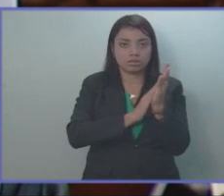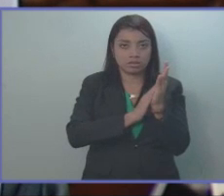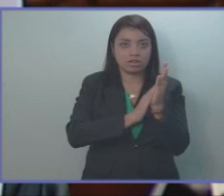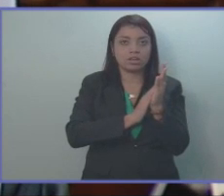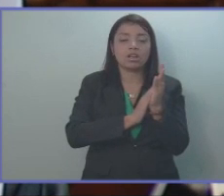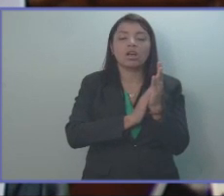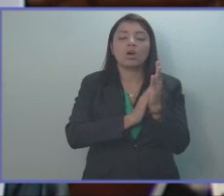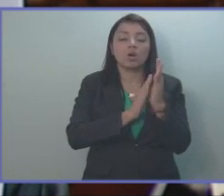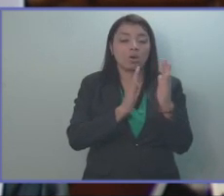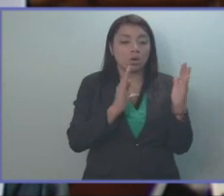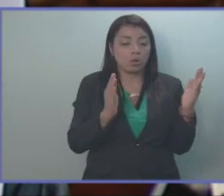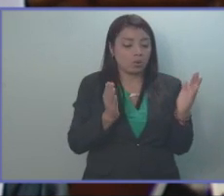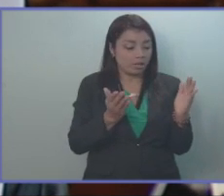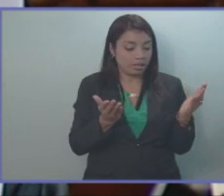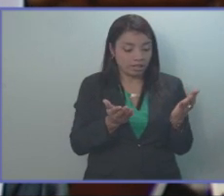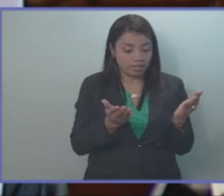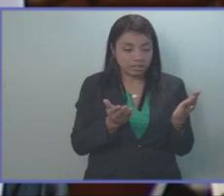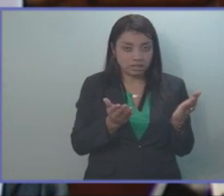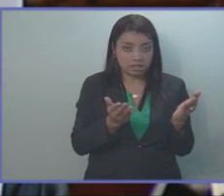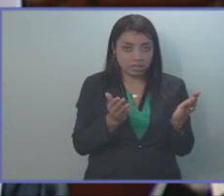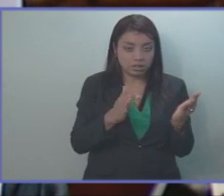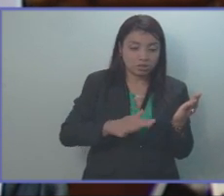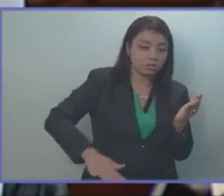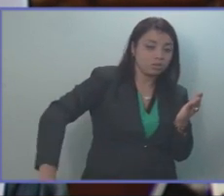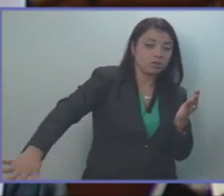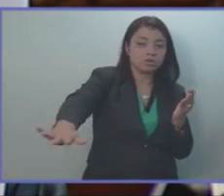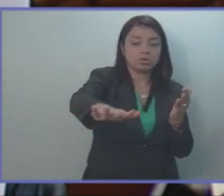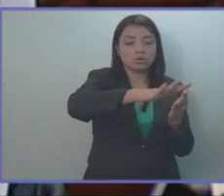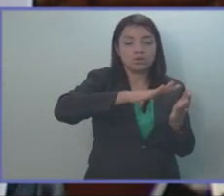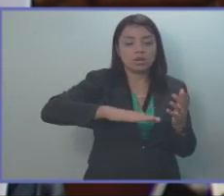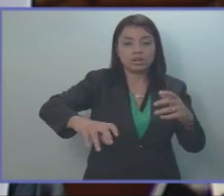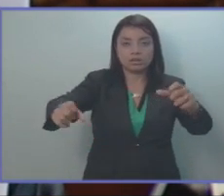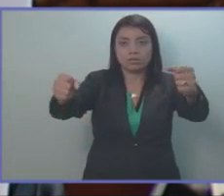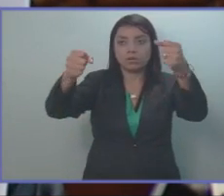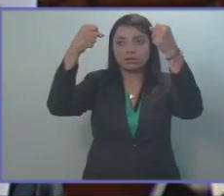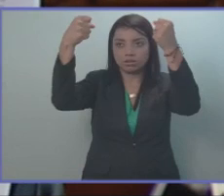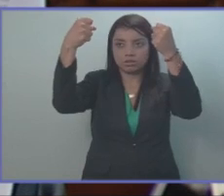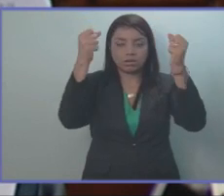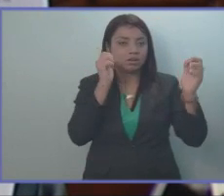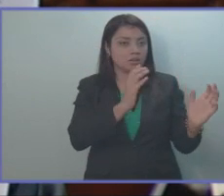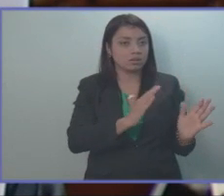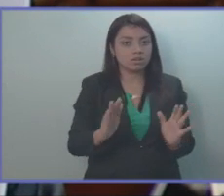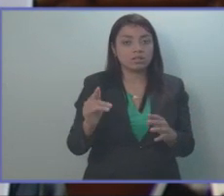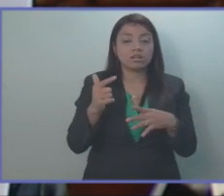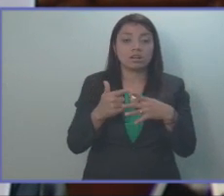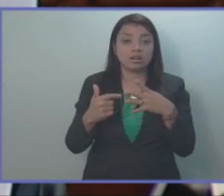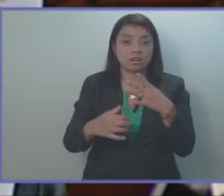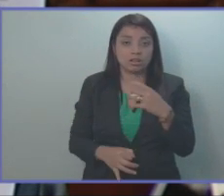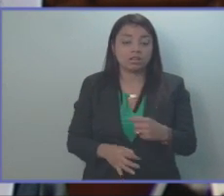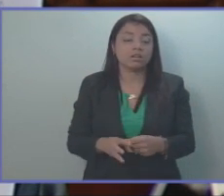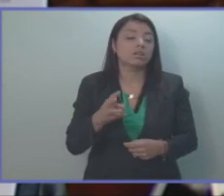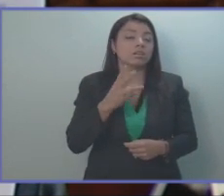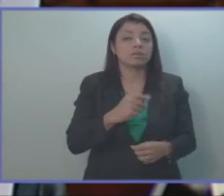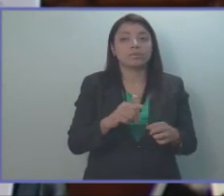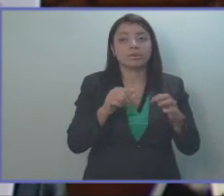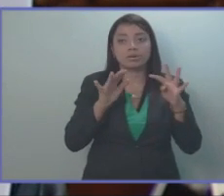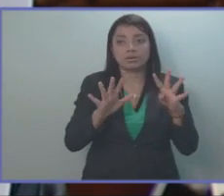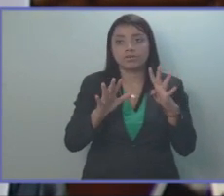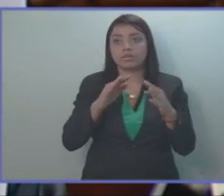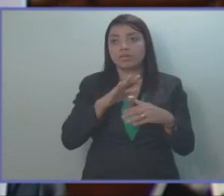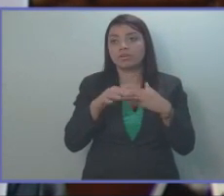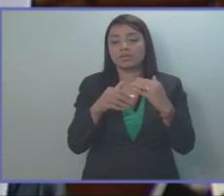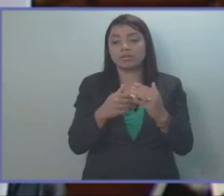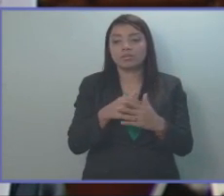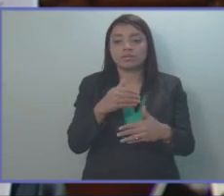y clasificar los centros penitenciarios contemplados en esta ley. 9. Todas aquellas que determine